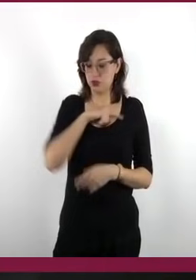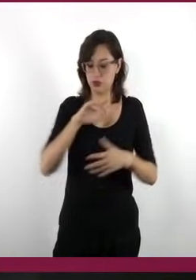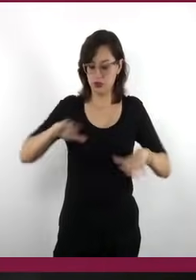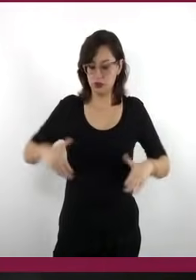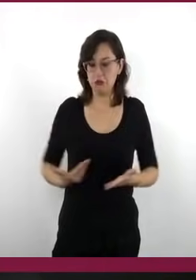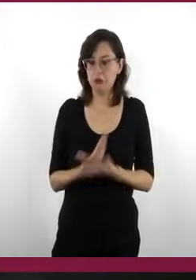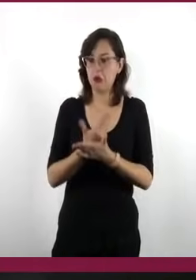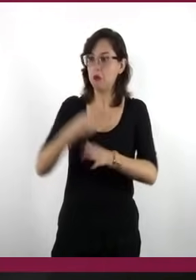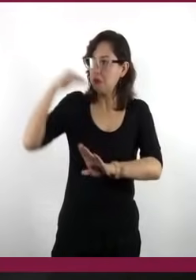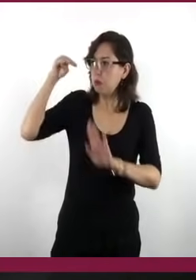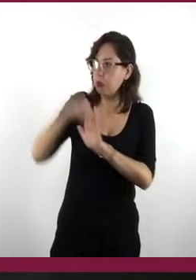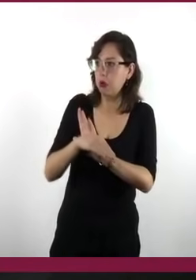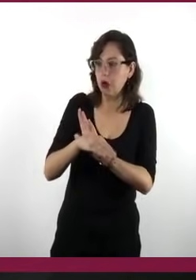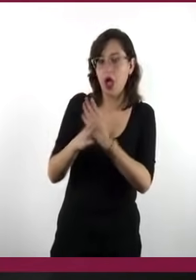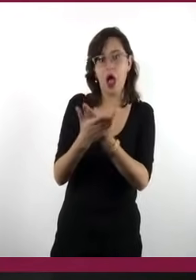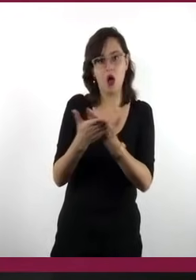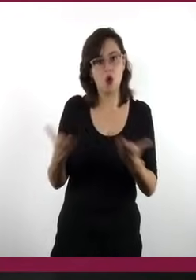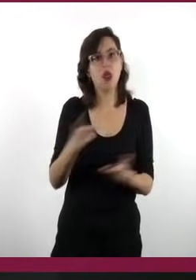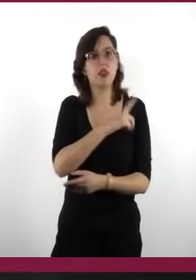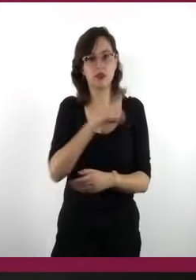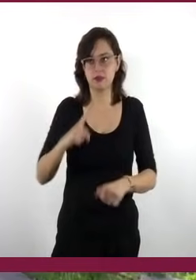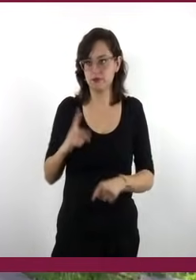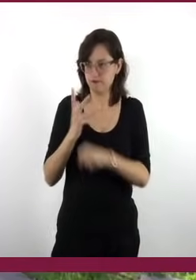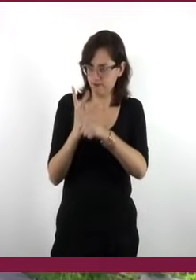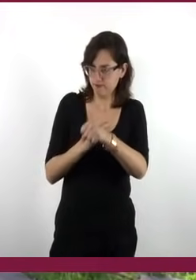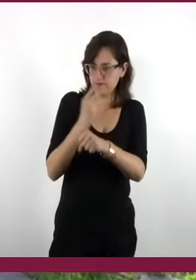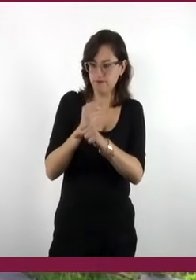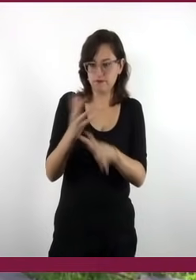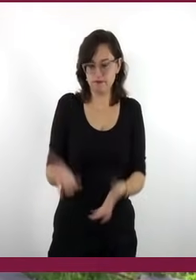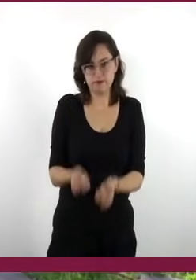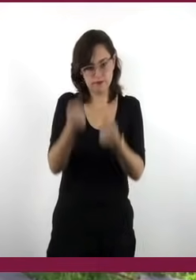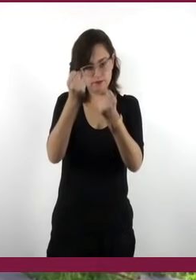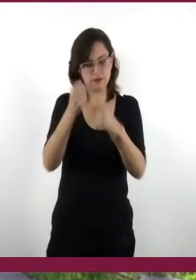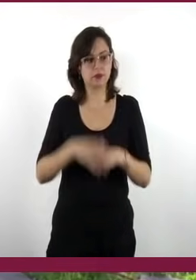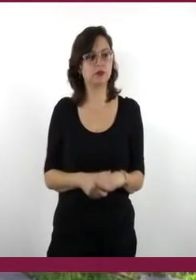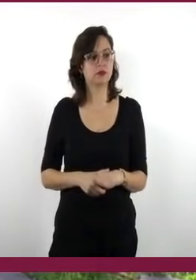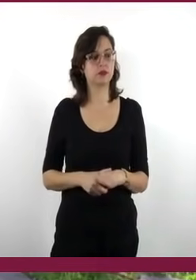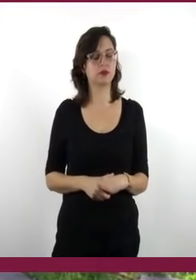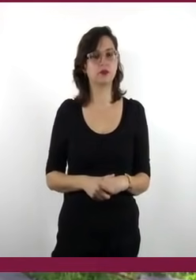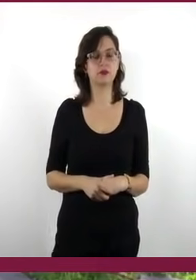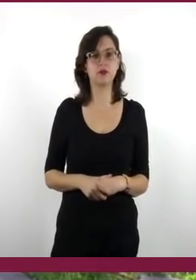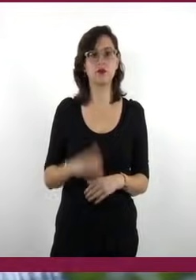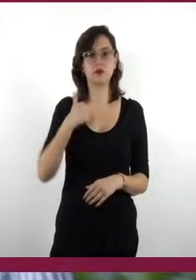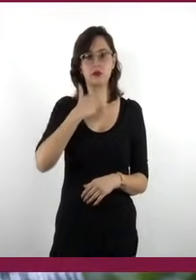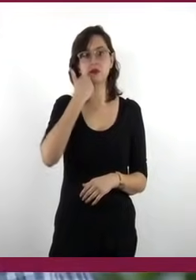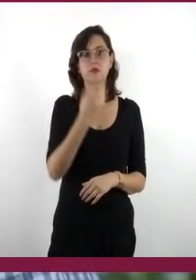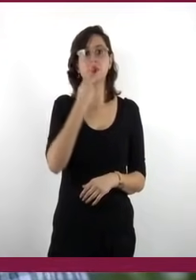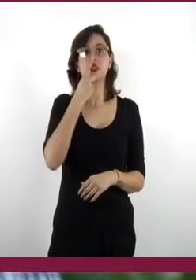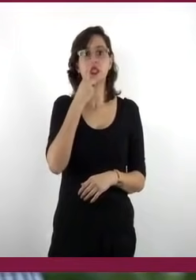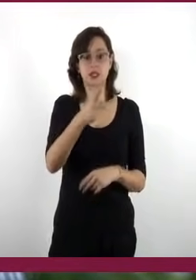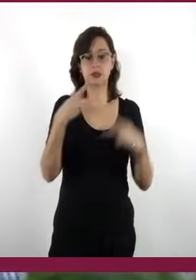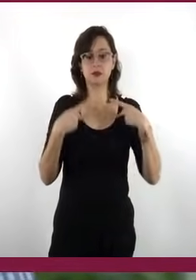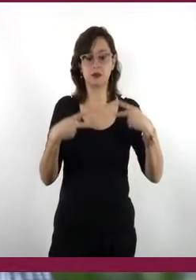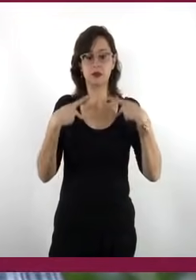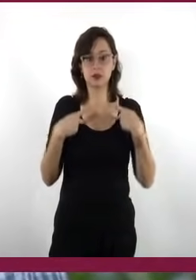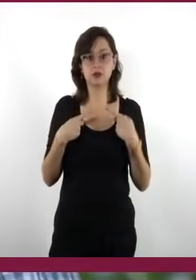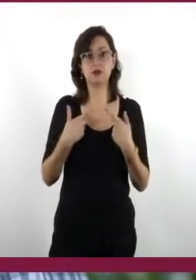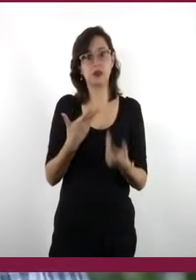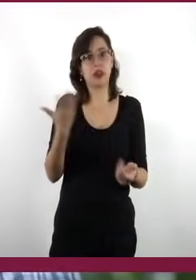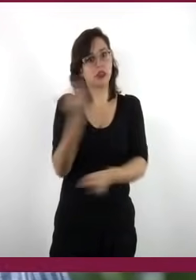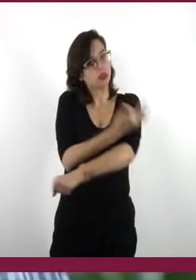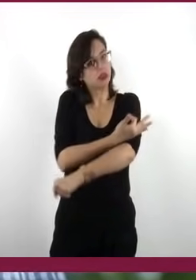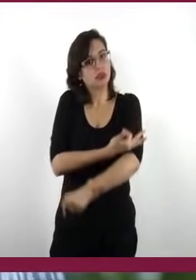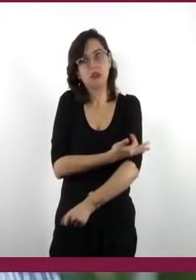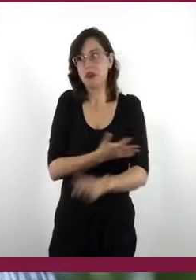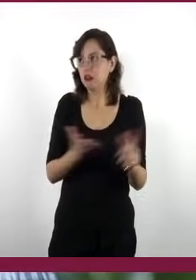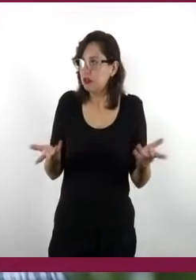ordinamos, ahora lo tenemos que recuperar. ¿Tú qué quieres decirle? Yo quiero decir que la gente se dé cuenta de lo que le estamos haciendo a nuestro